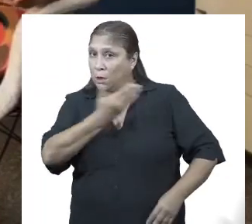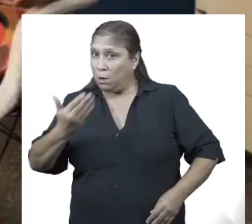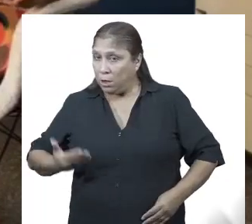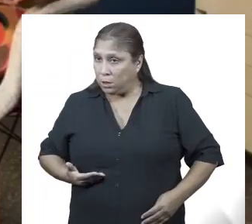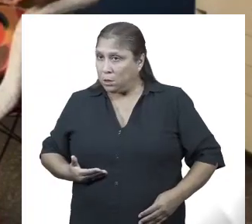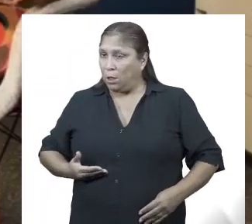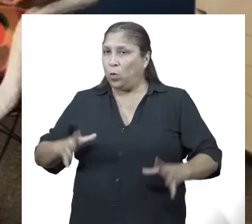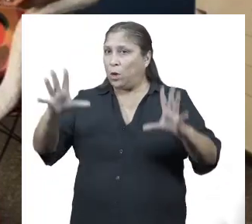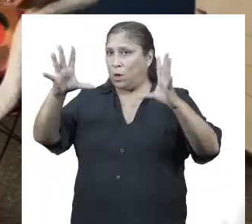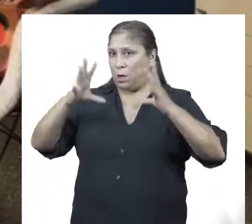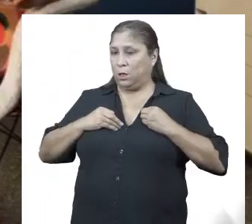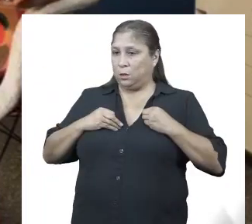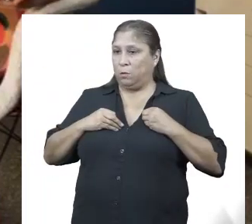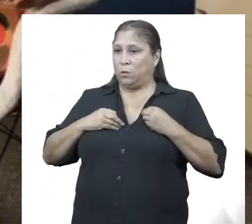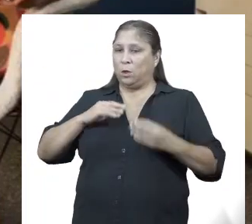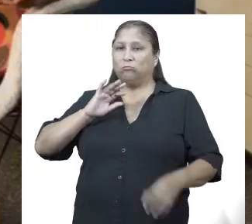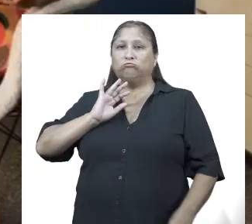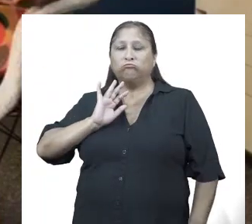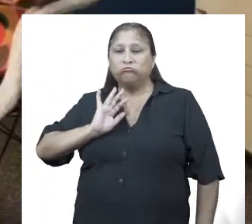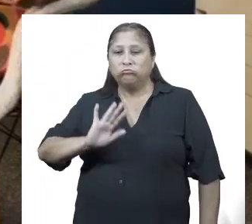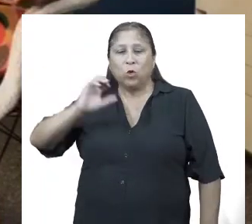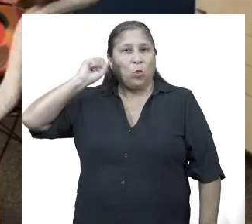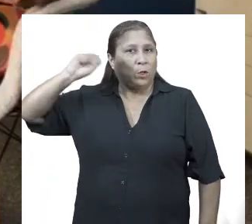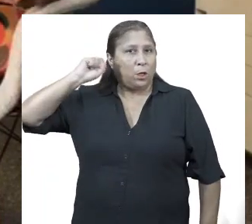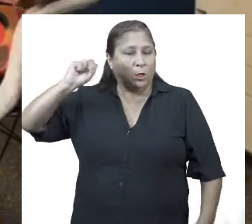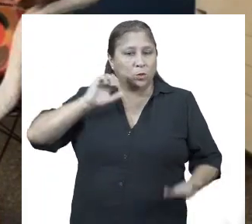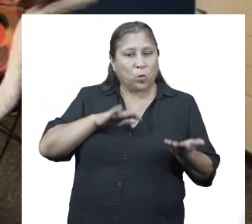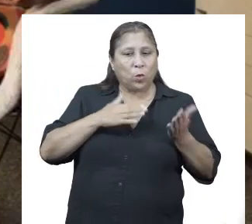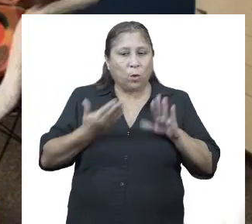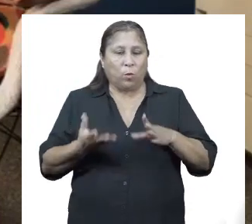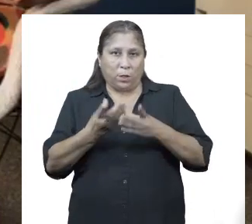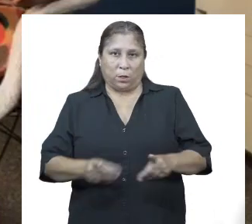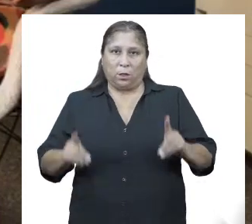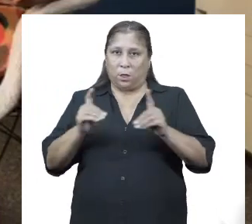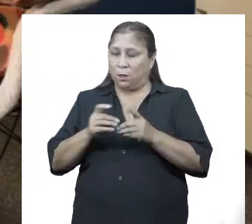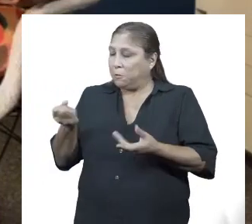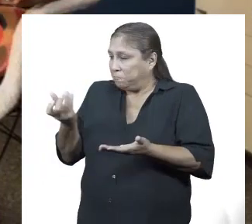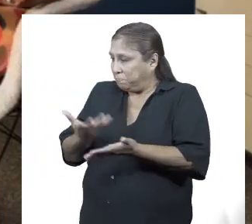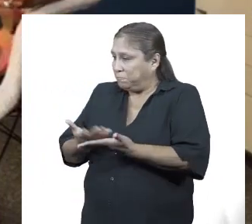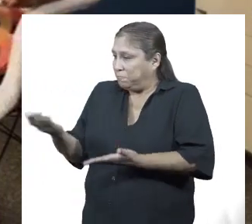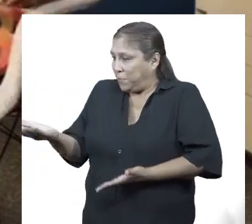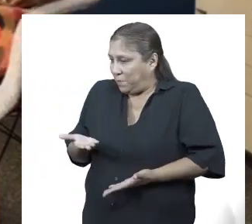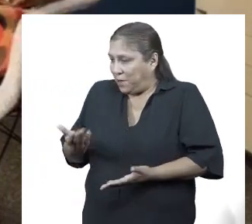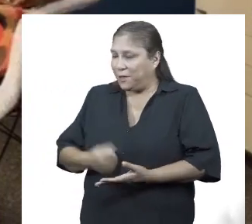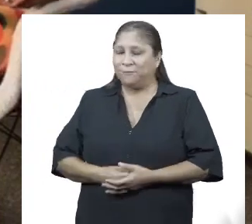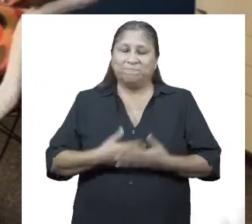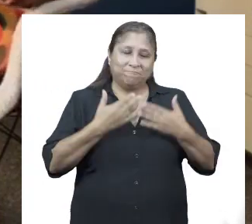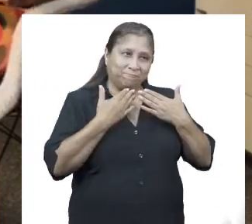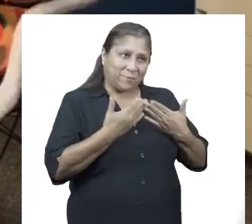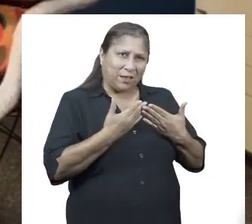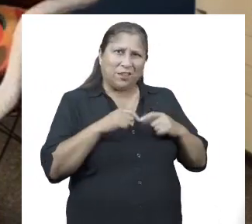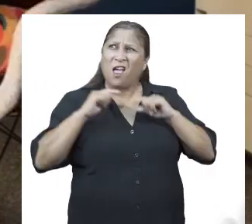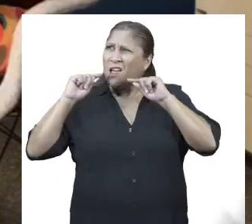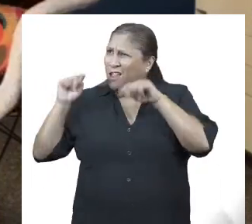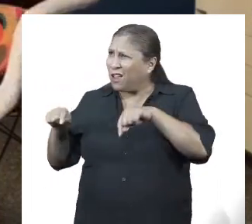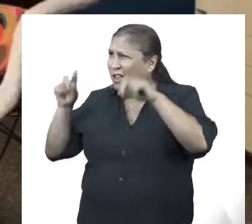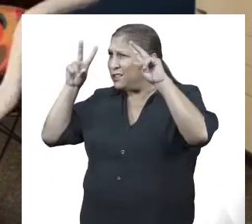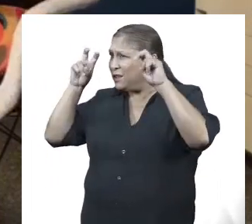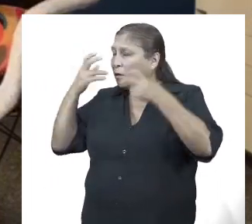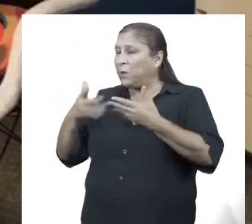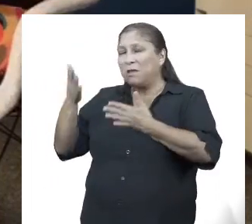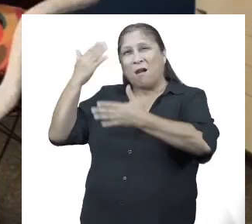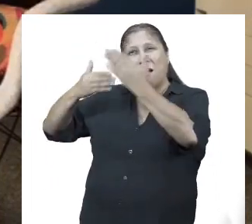el reconocimiento a su derecho a una muerte digna. Bienvenida, Josefina. Muchas gracias por la invitación. Josefina, este tema ya lo